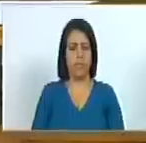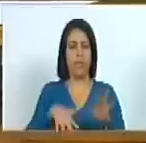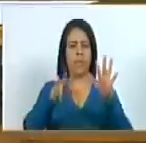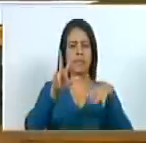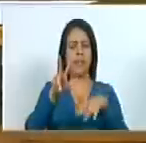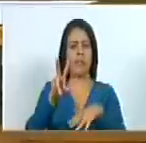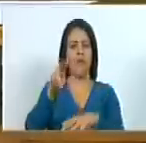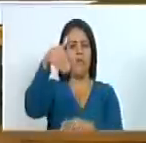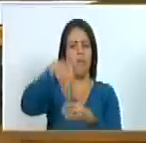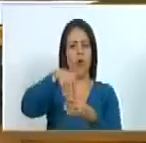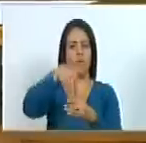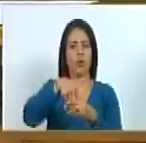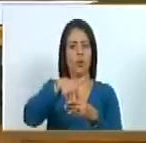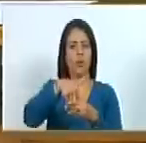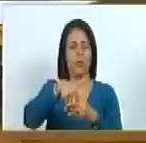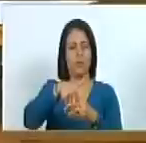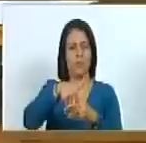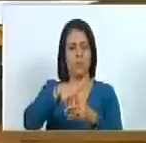Diecisiete votos.